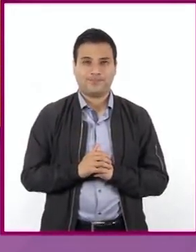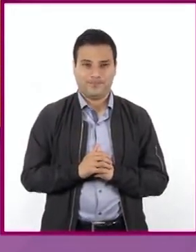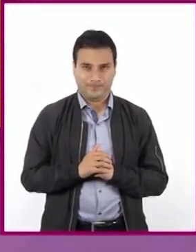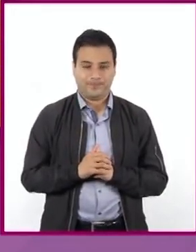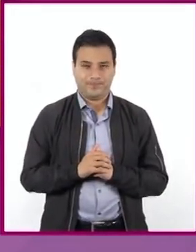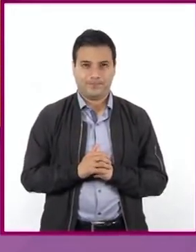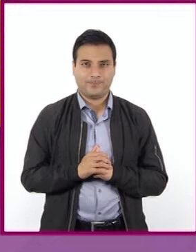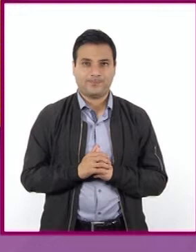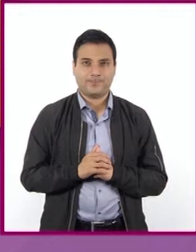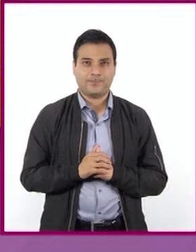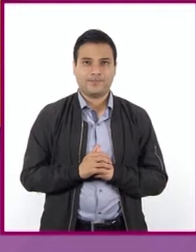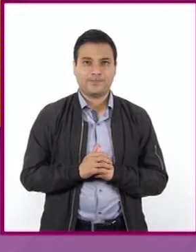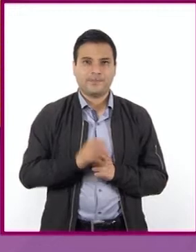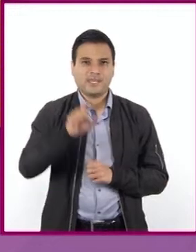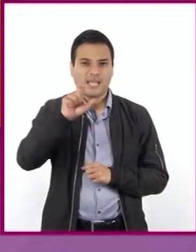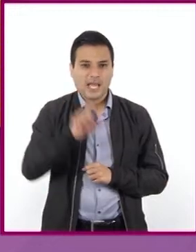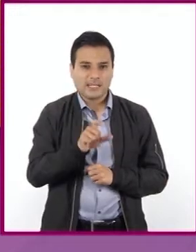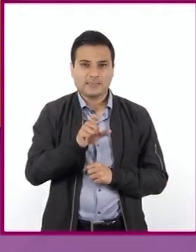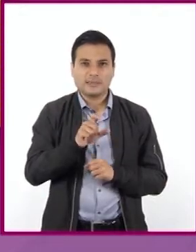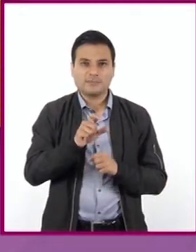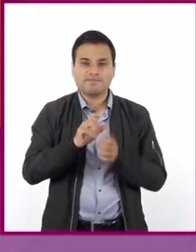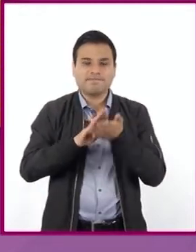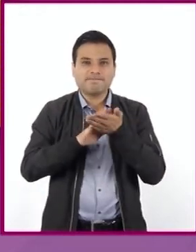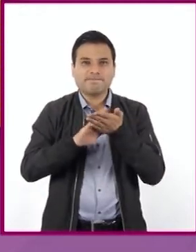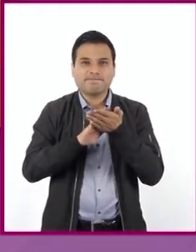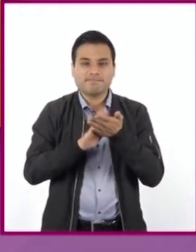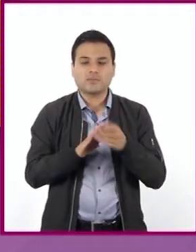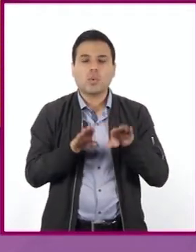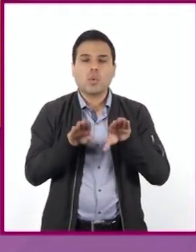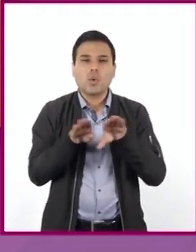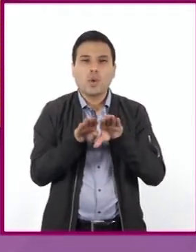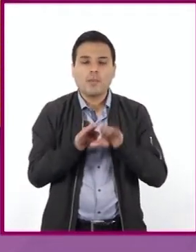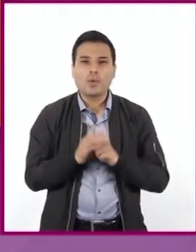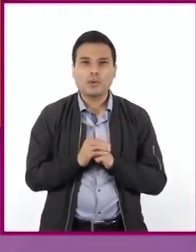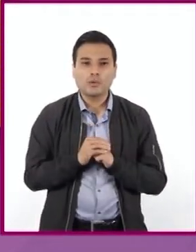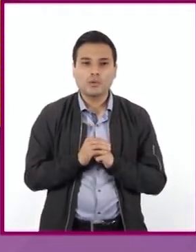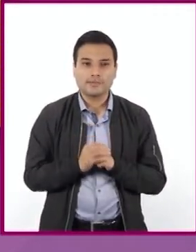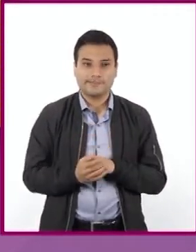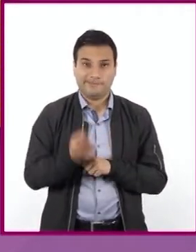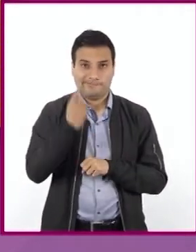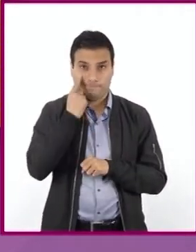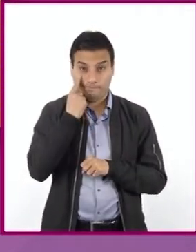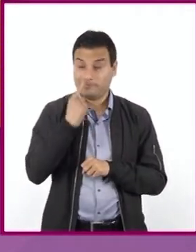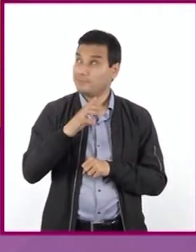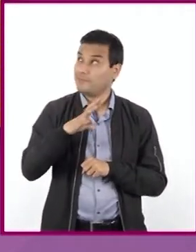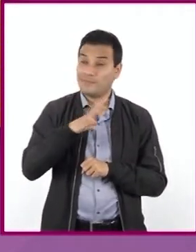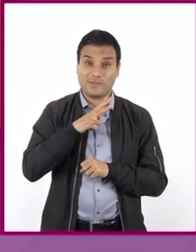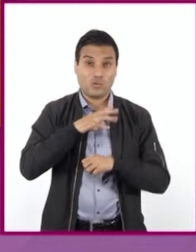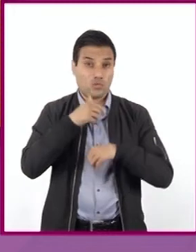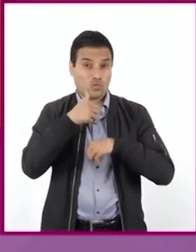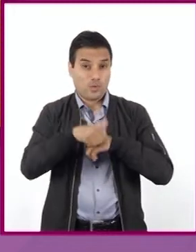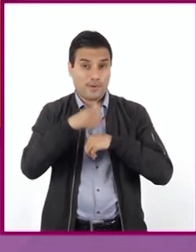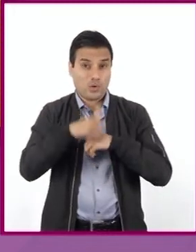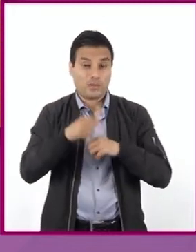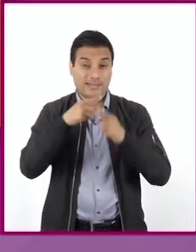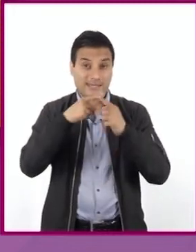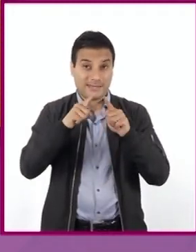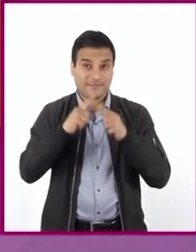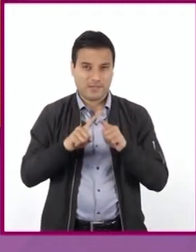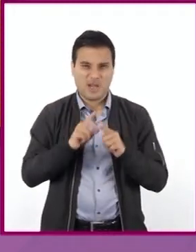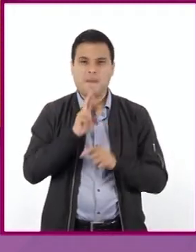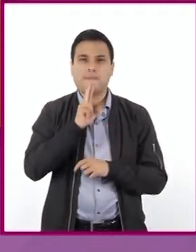eliminar la incógnita x, debido a que tenemos coeficientes diferentes, llevaremos a cabo un producto